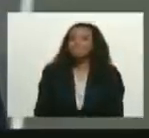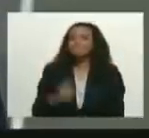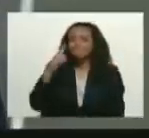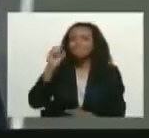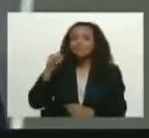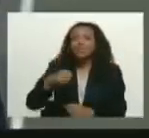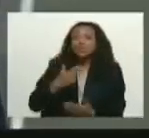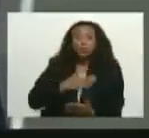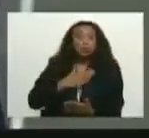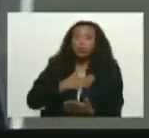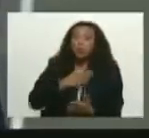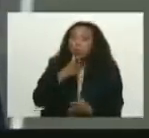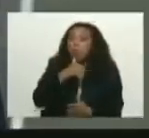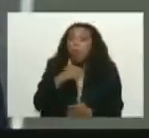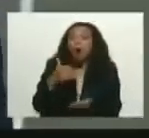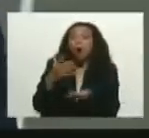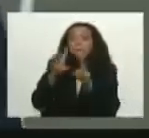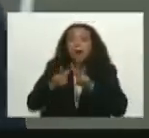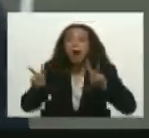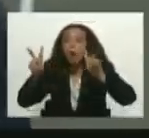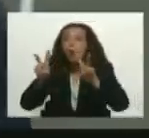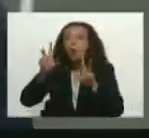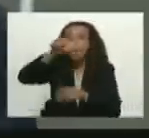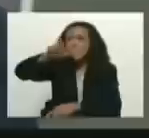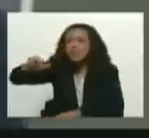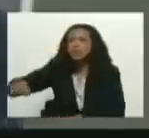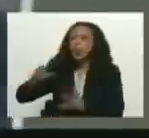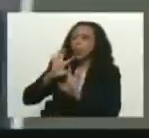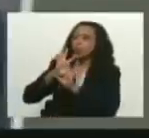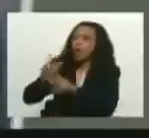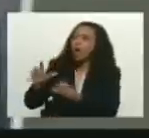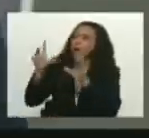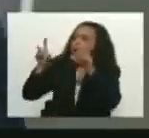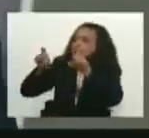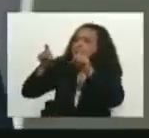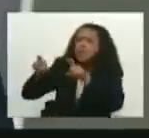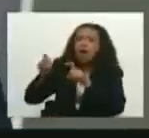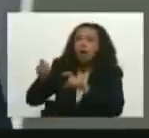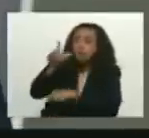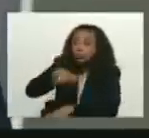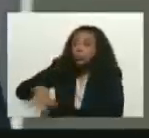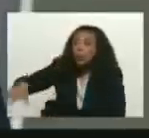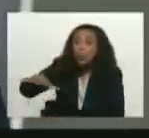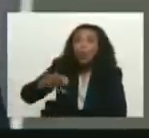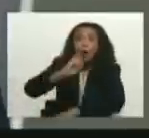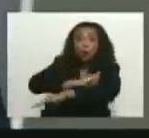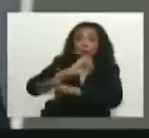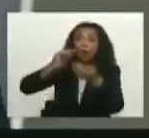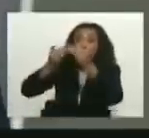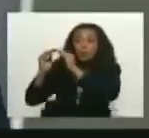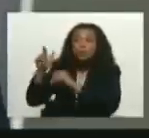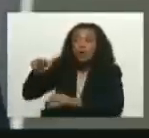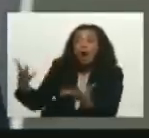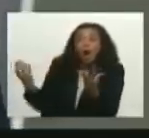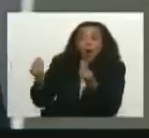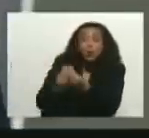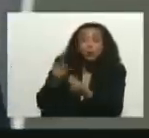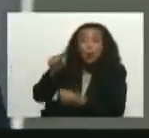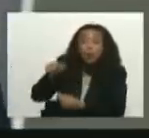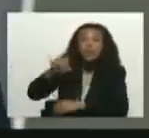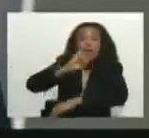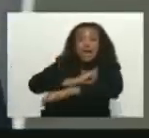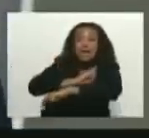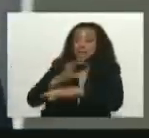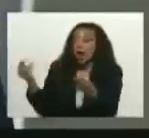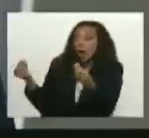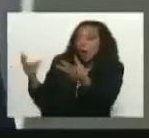Si nosotros no cultivamos valores, y esos son espacios para cultivar valores, la comunidad junta,